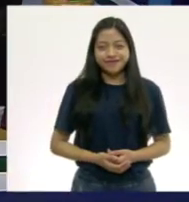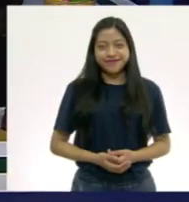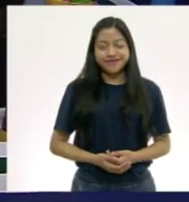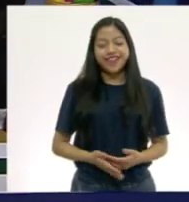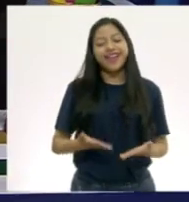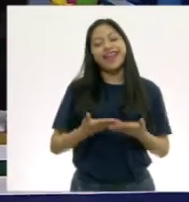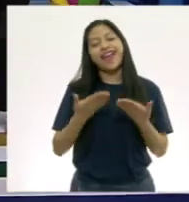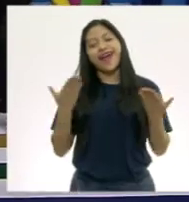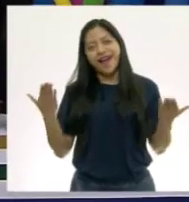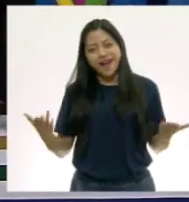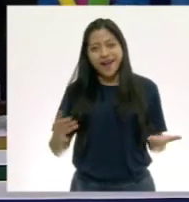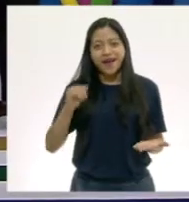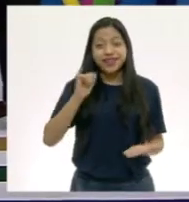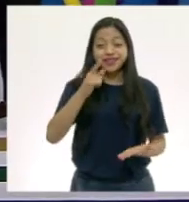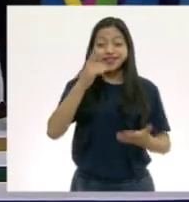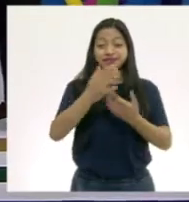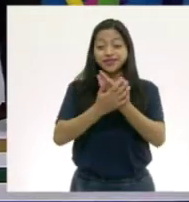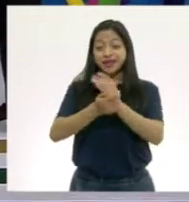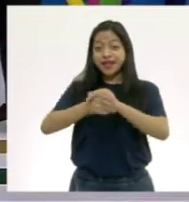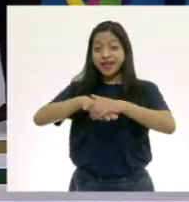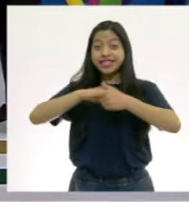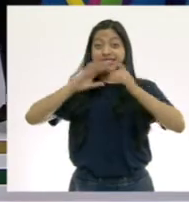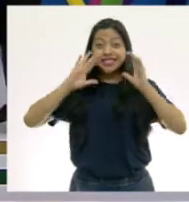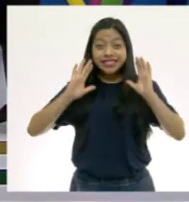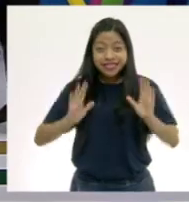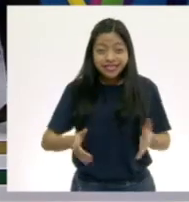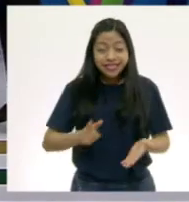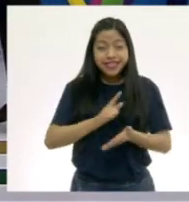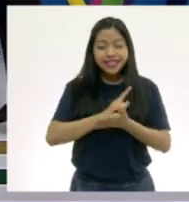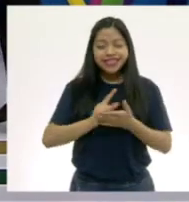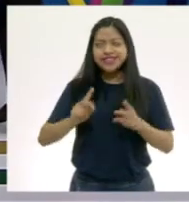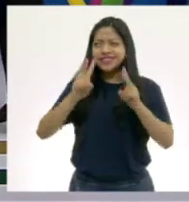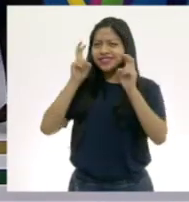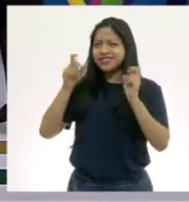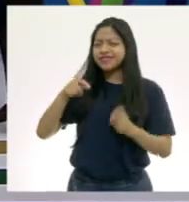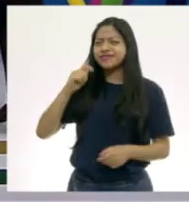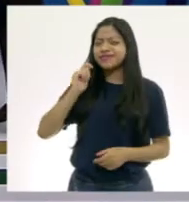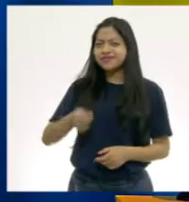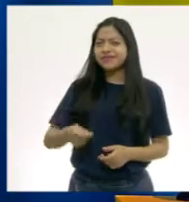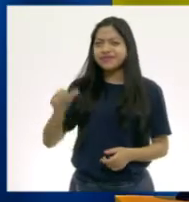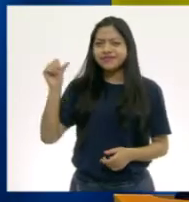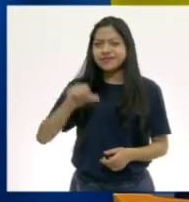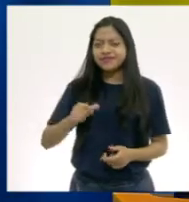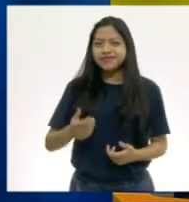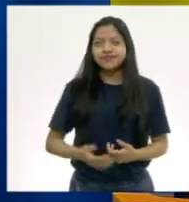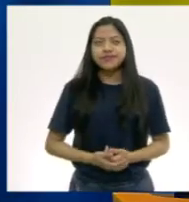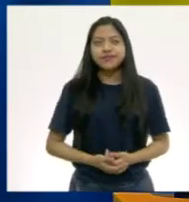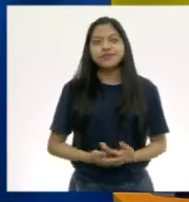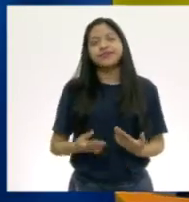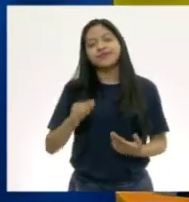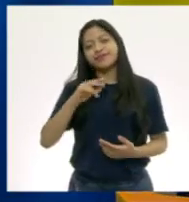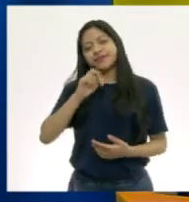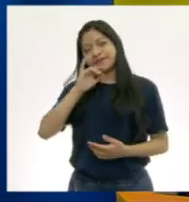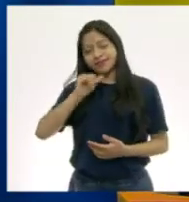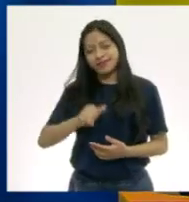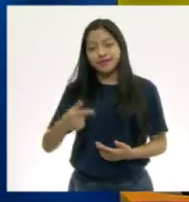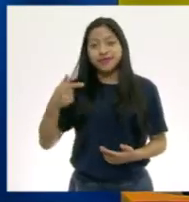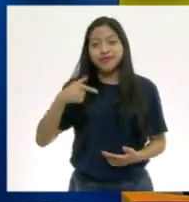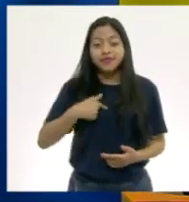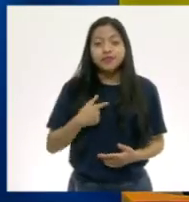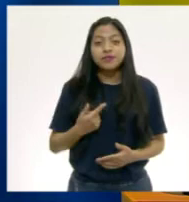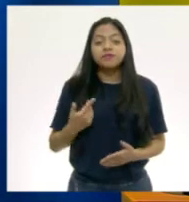Y ahora sí, con nuestras manos perfectamente limpias, ¿qué tema vamos a ver el día de hoy? Pues fíjate, María, hoy vamos a ver una